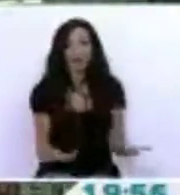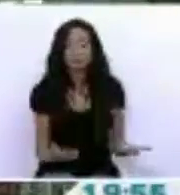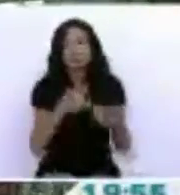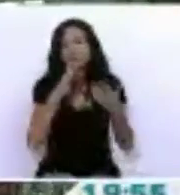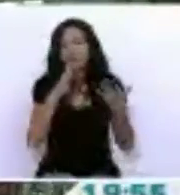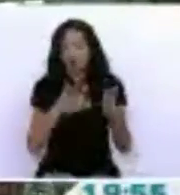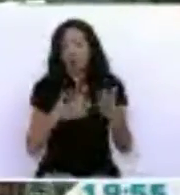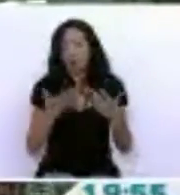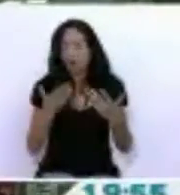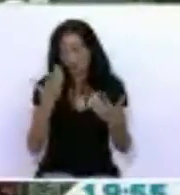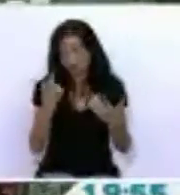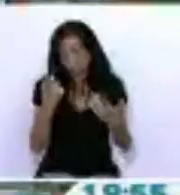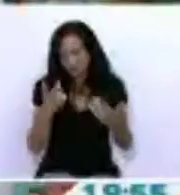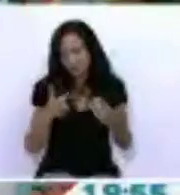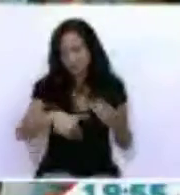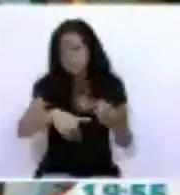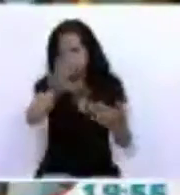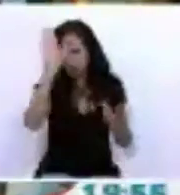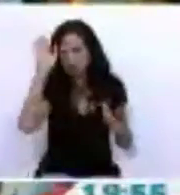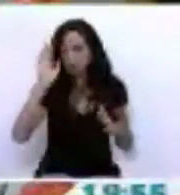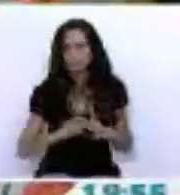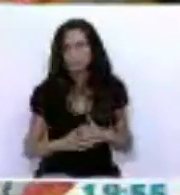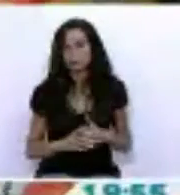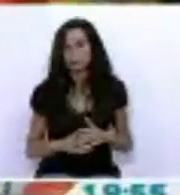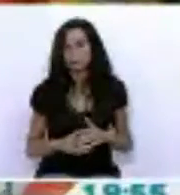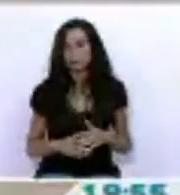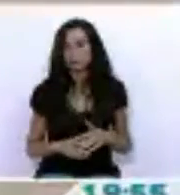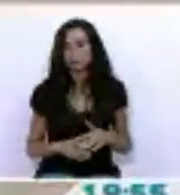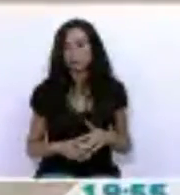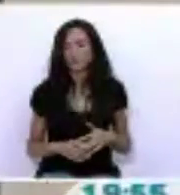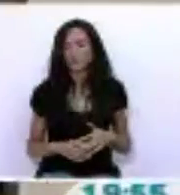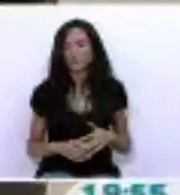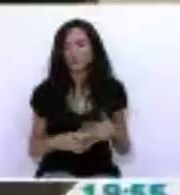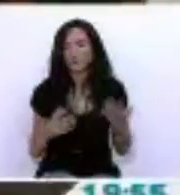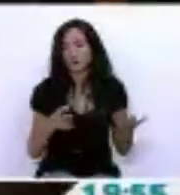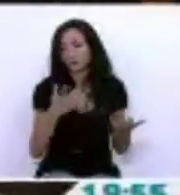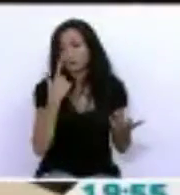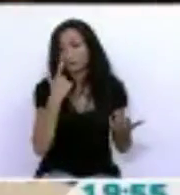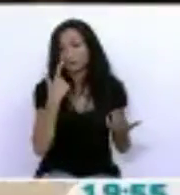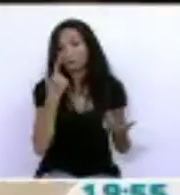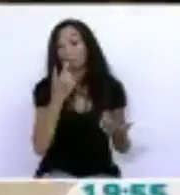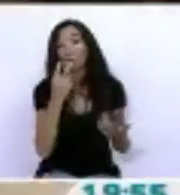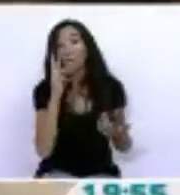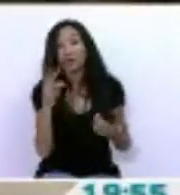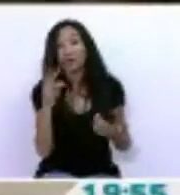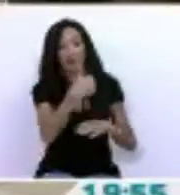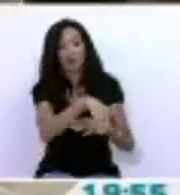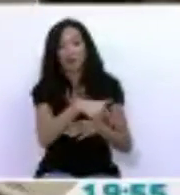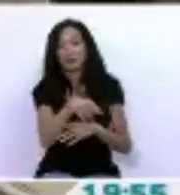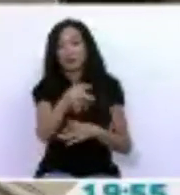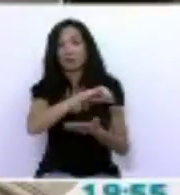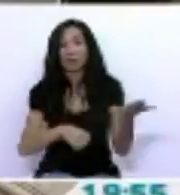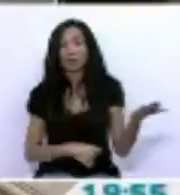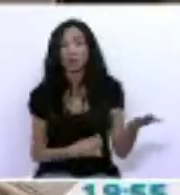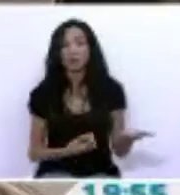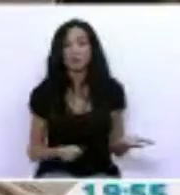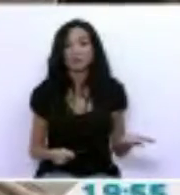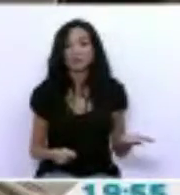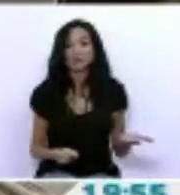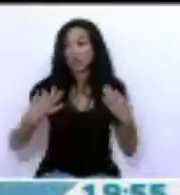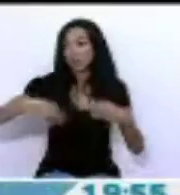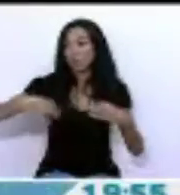queda. Esto no levanta ahora porque haya abierto. Pero es que está la calle, no ves la calle. Una calle que se transita mucho y